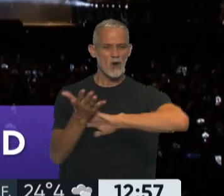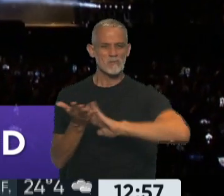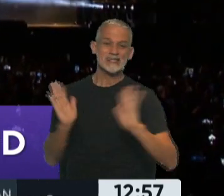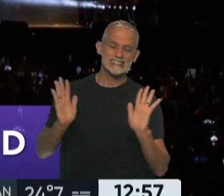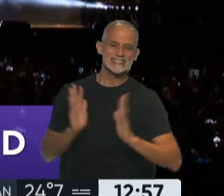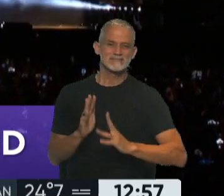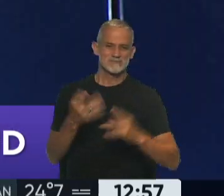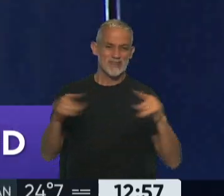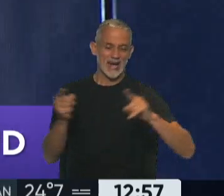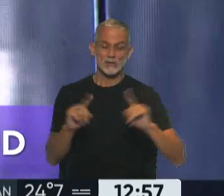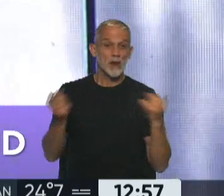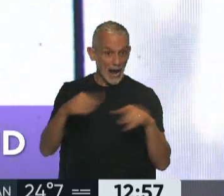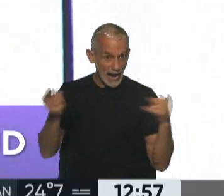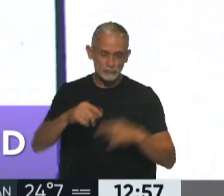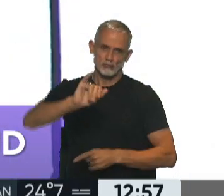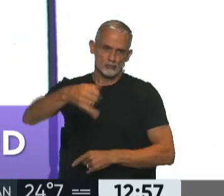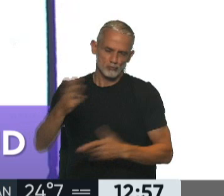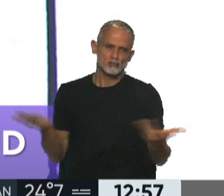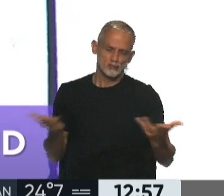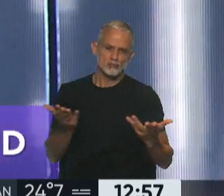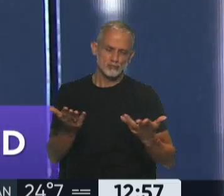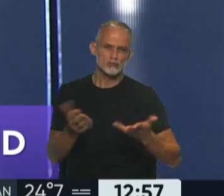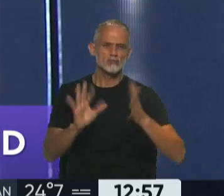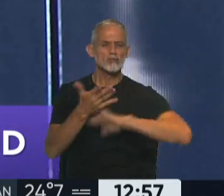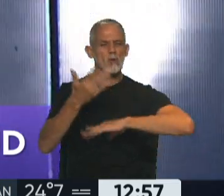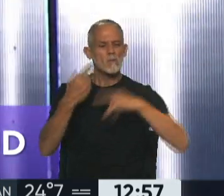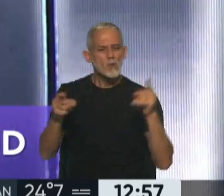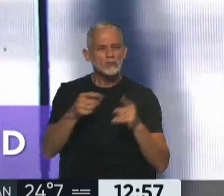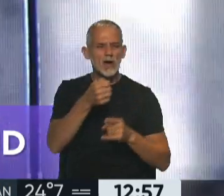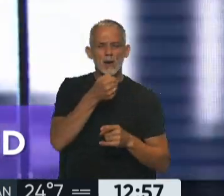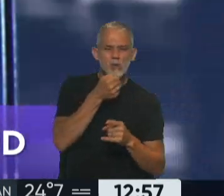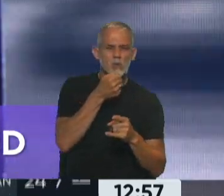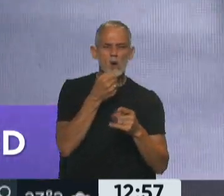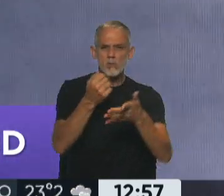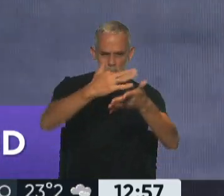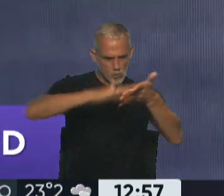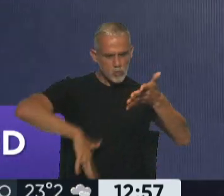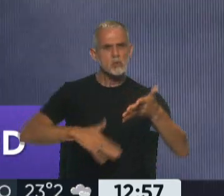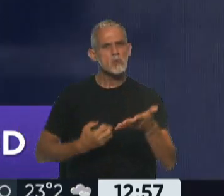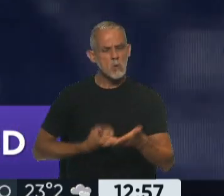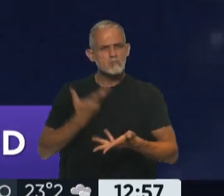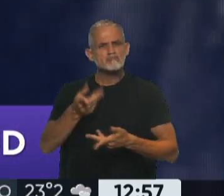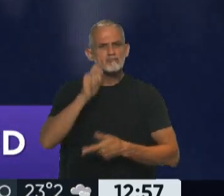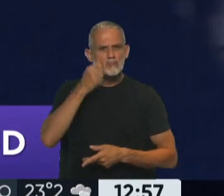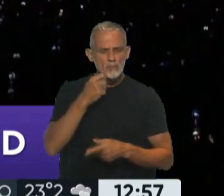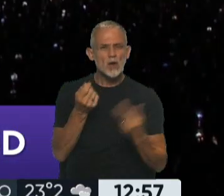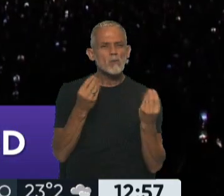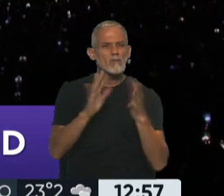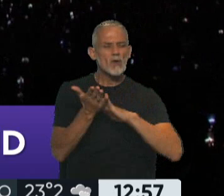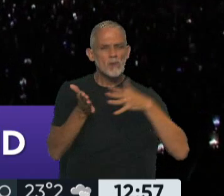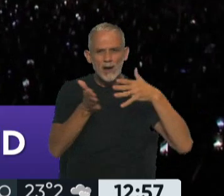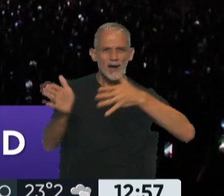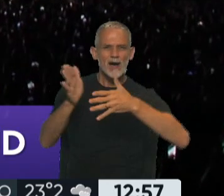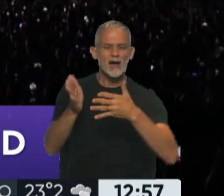pero nos quedamos con sus canciones, con esa música, con toda la poesía que emana y que marca el rumbo también de los